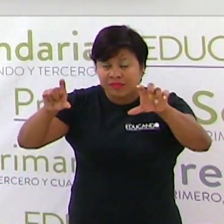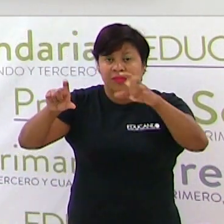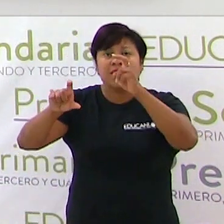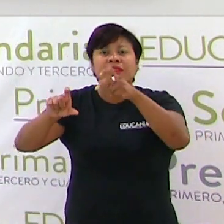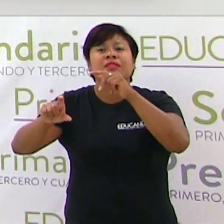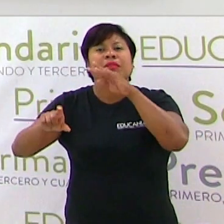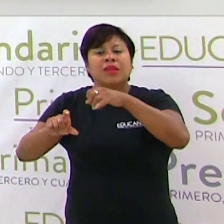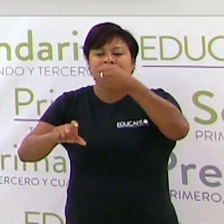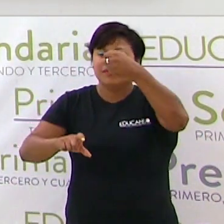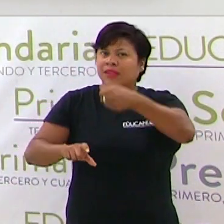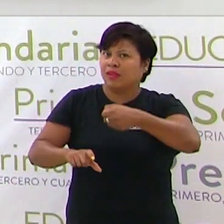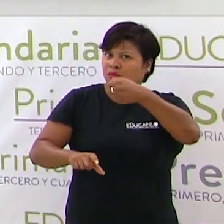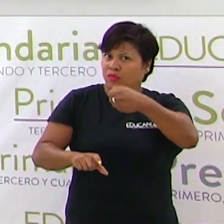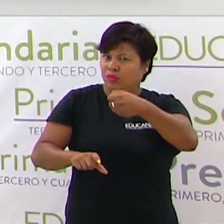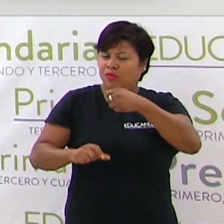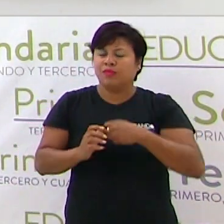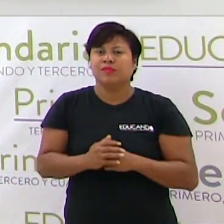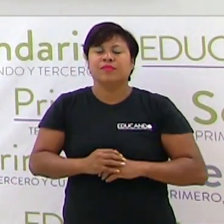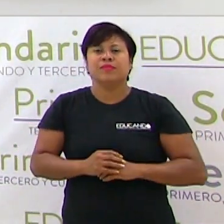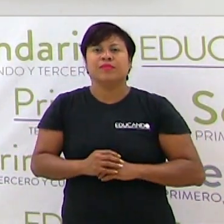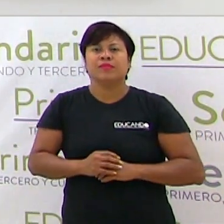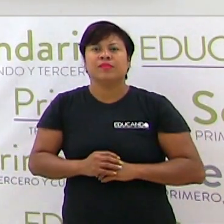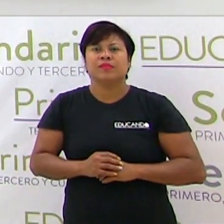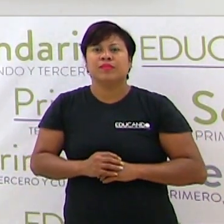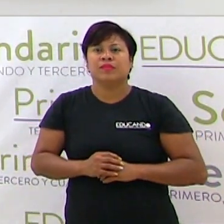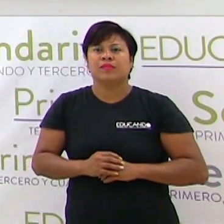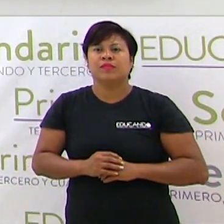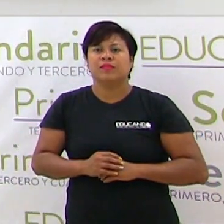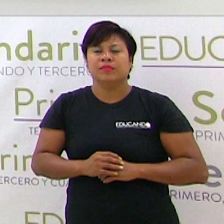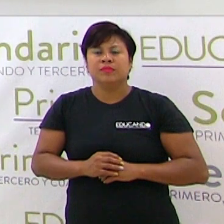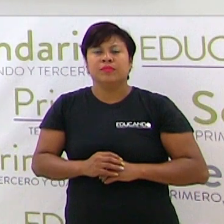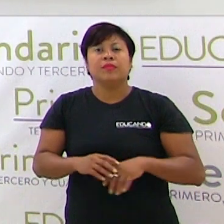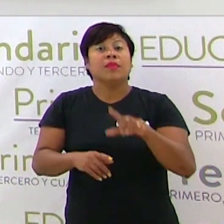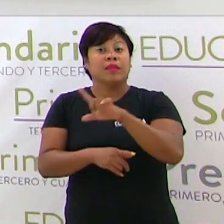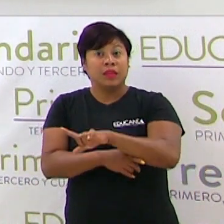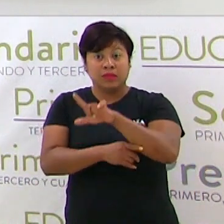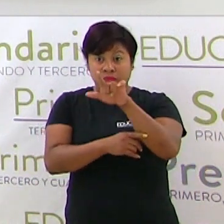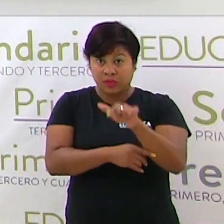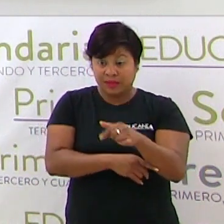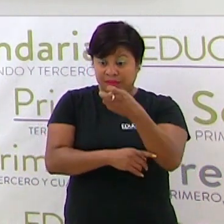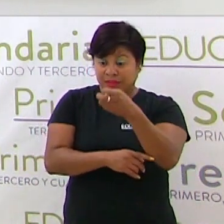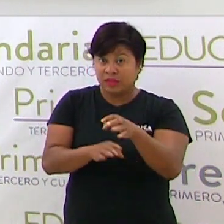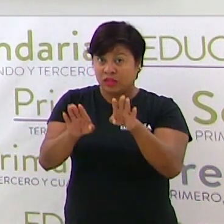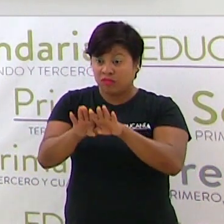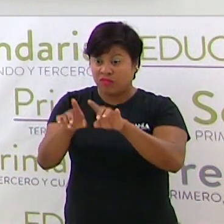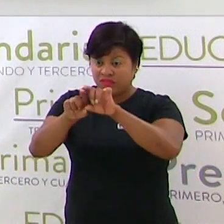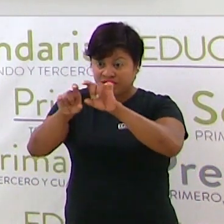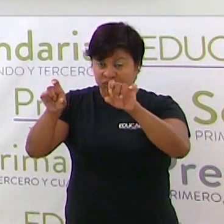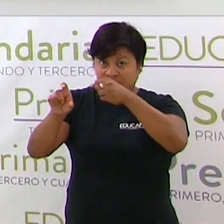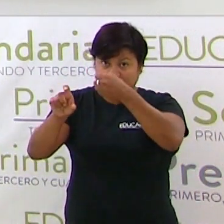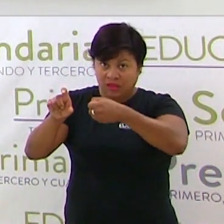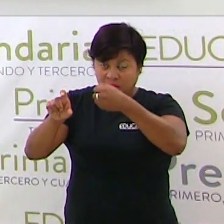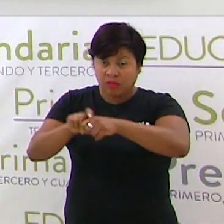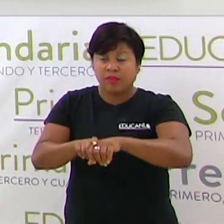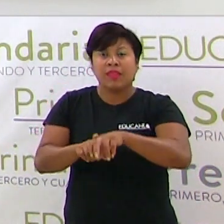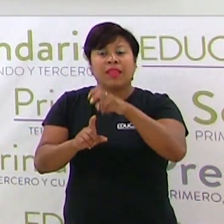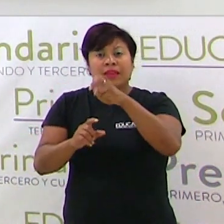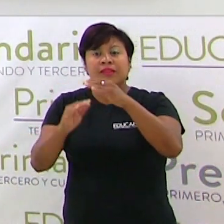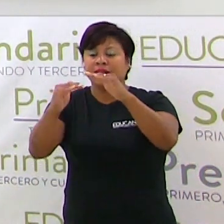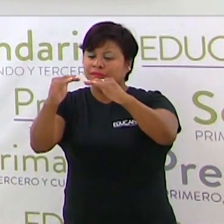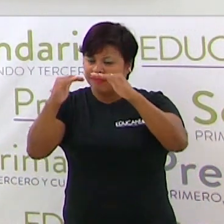saludo. Entonces vamos a ponerle aquí saludo. Después del saludo viene la parte